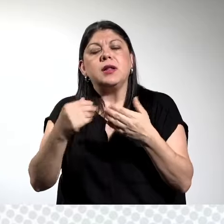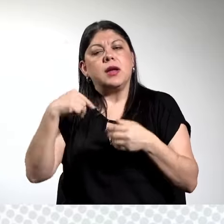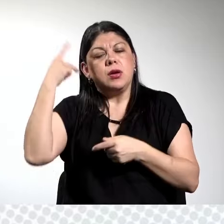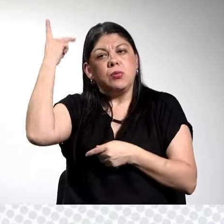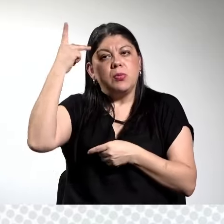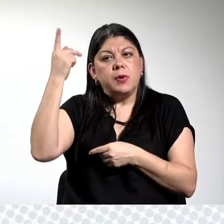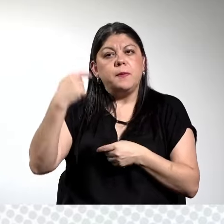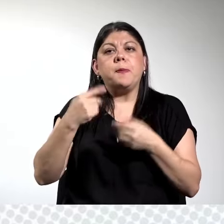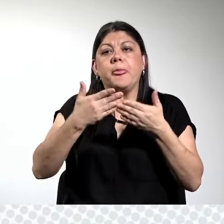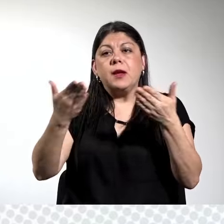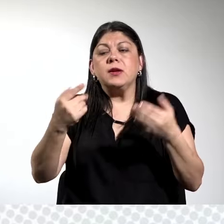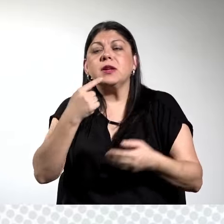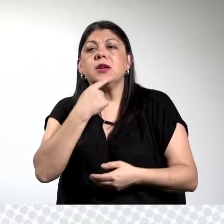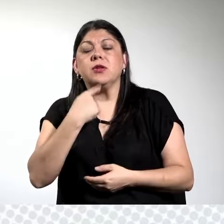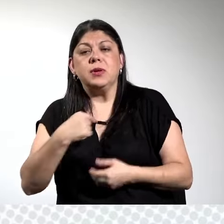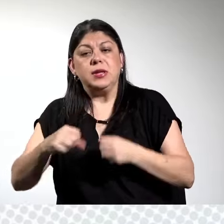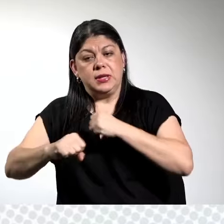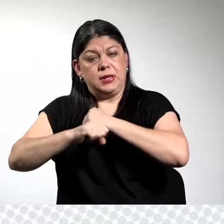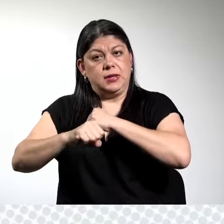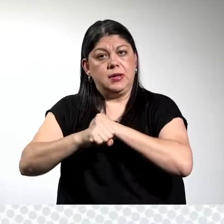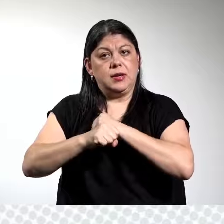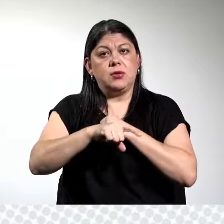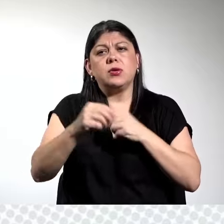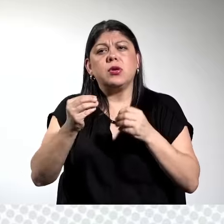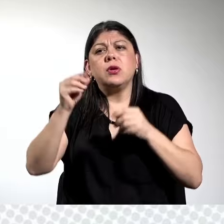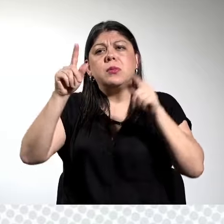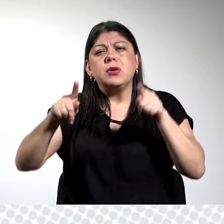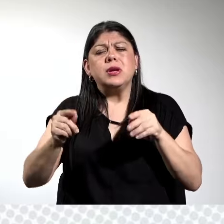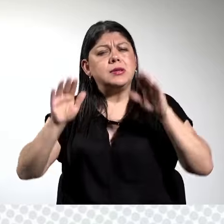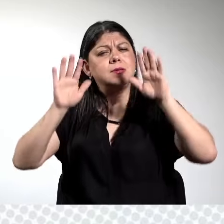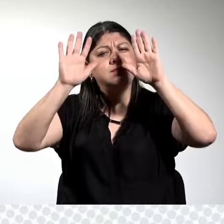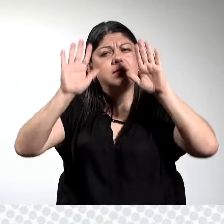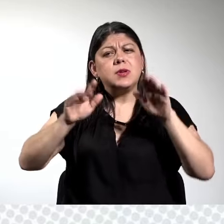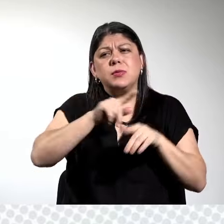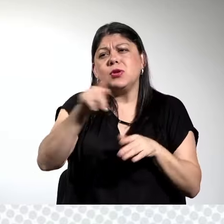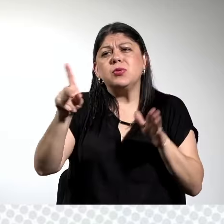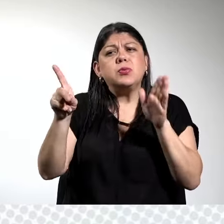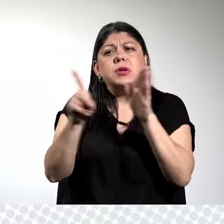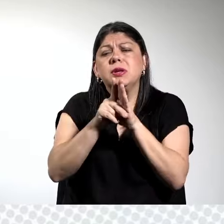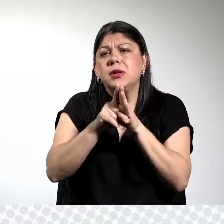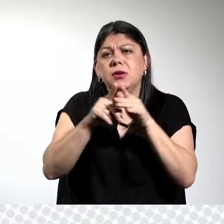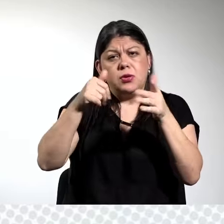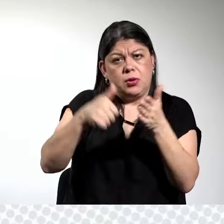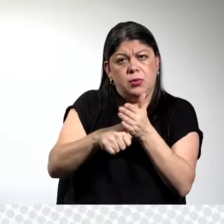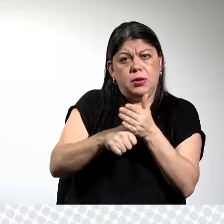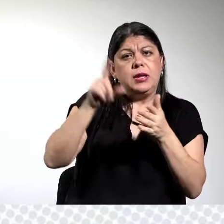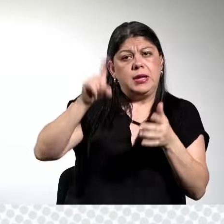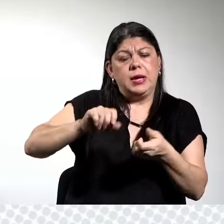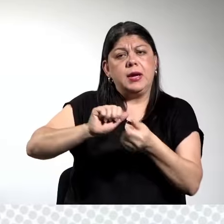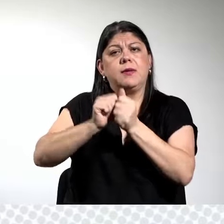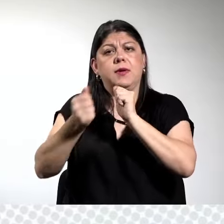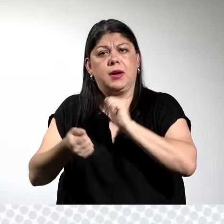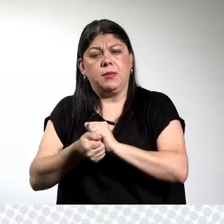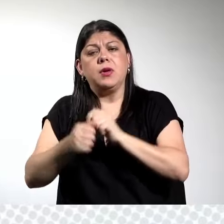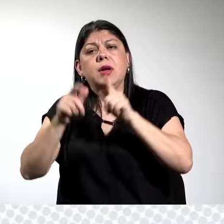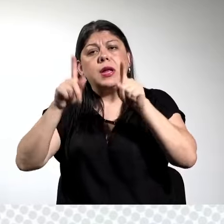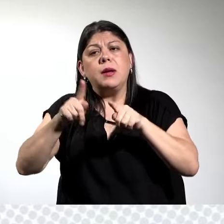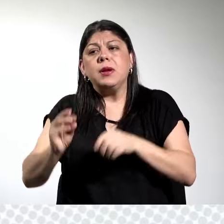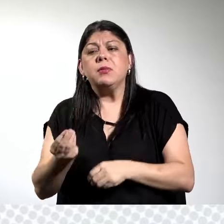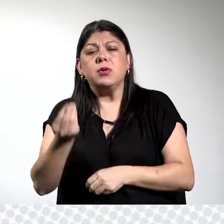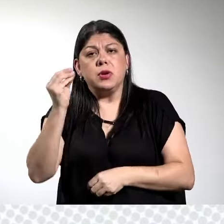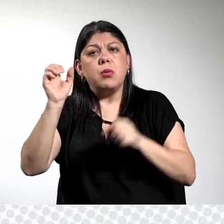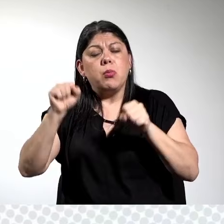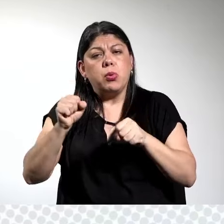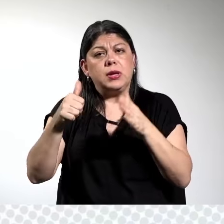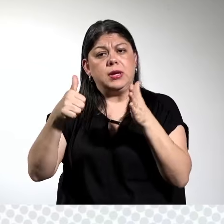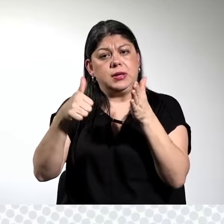política y las cosas que me han dicho durante esta campaña, porque son gente maravillosa que, por ejemplo, hoy no tiene el derecho a votar y es una cosa que tiene que cambiar en este país. Que también las personas jóvenes